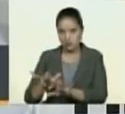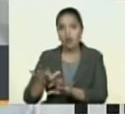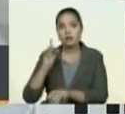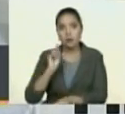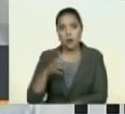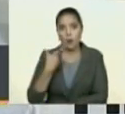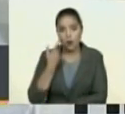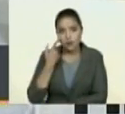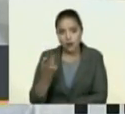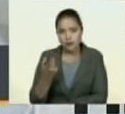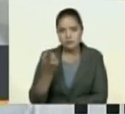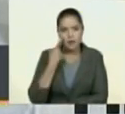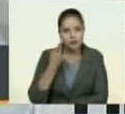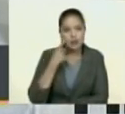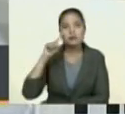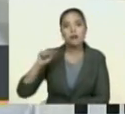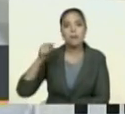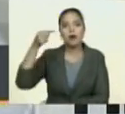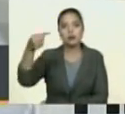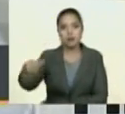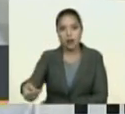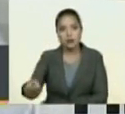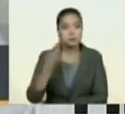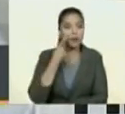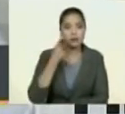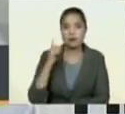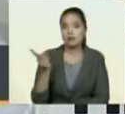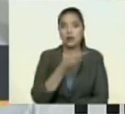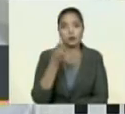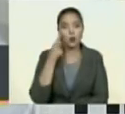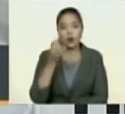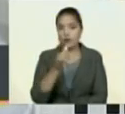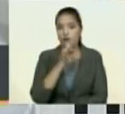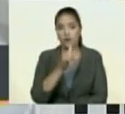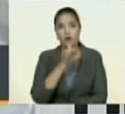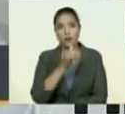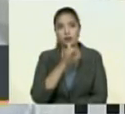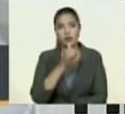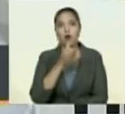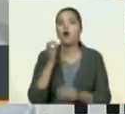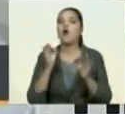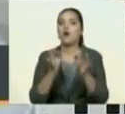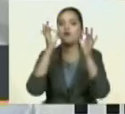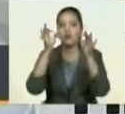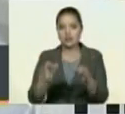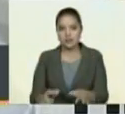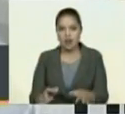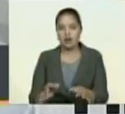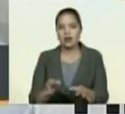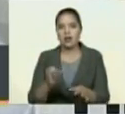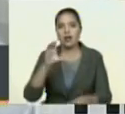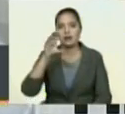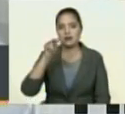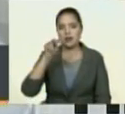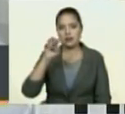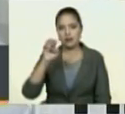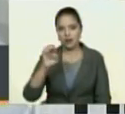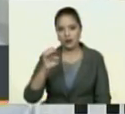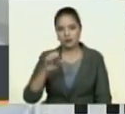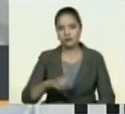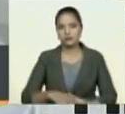de eso, estar atentos mañana y atentas a la información que oficialmente el Consejo